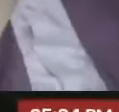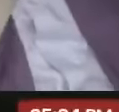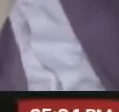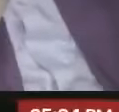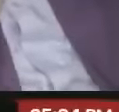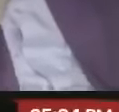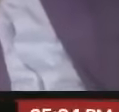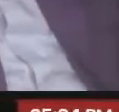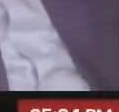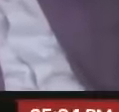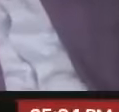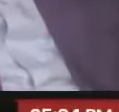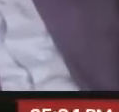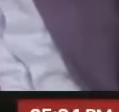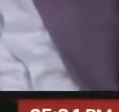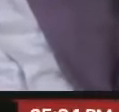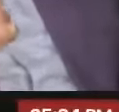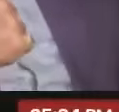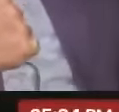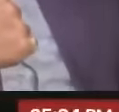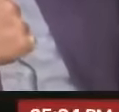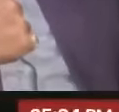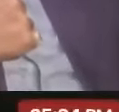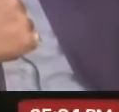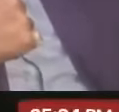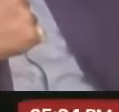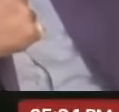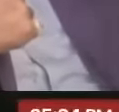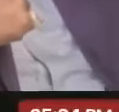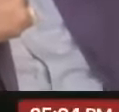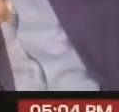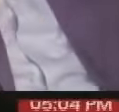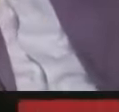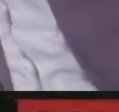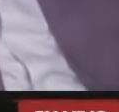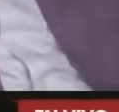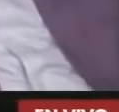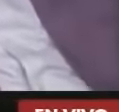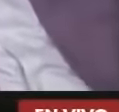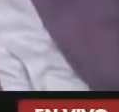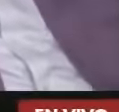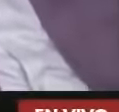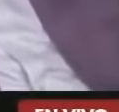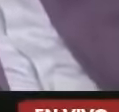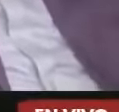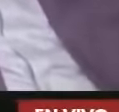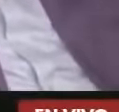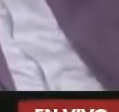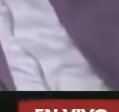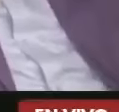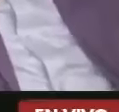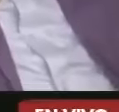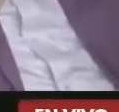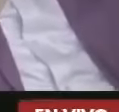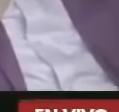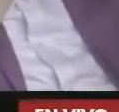Nosotros somos la generación fundadora con Chávez. La generación fundadora.